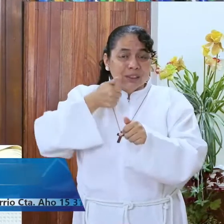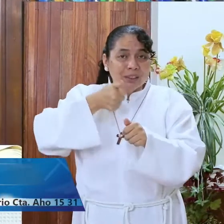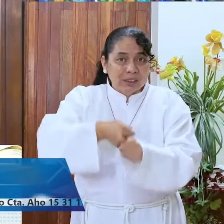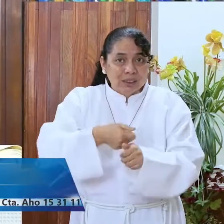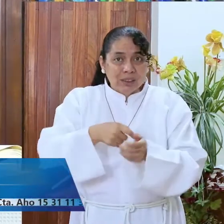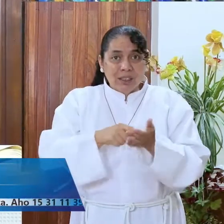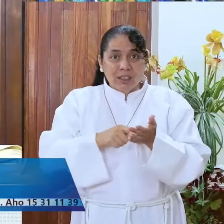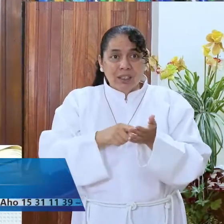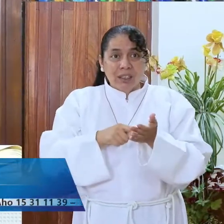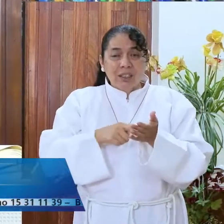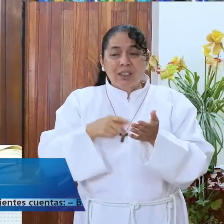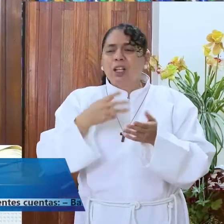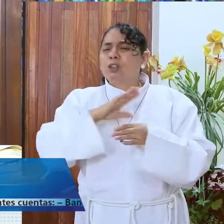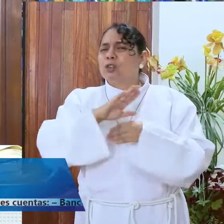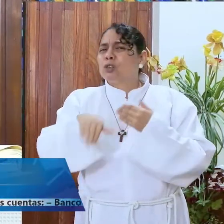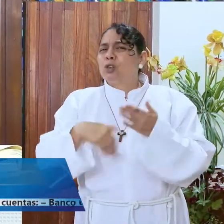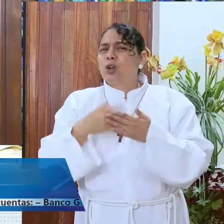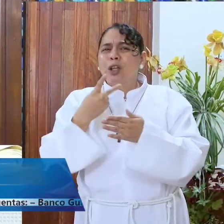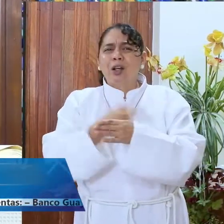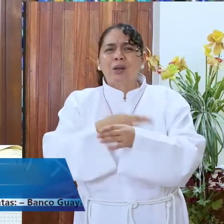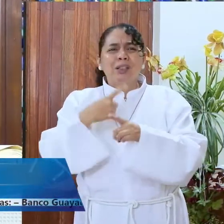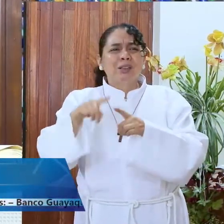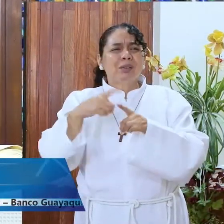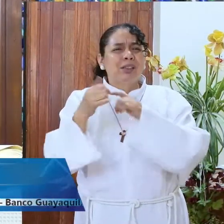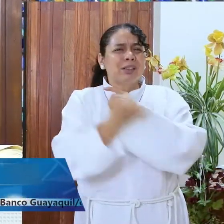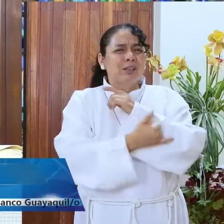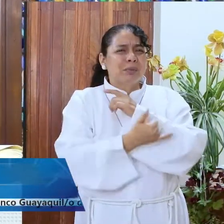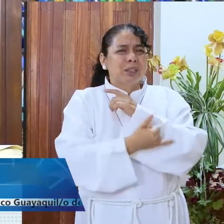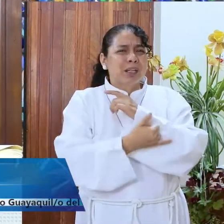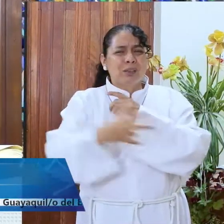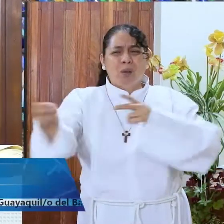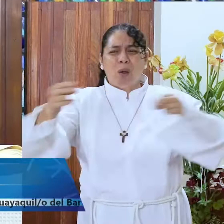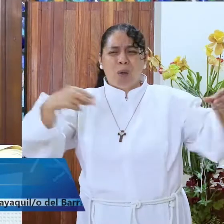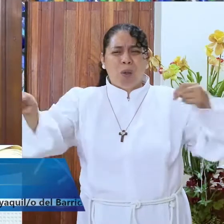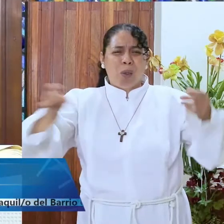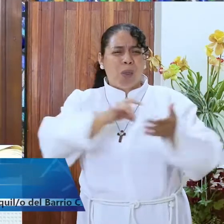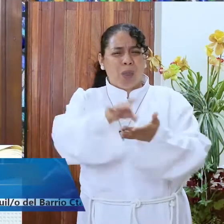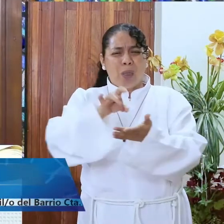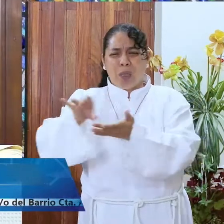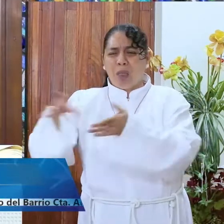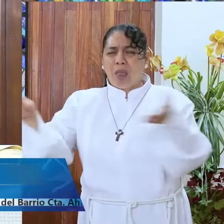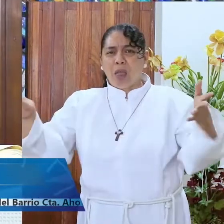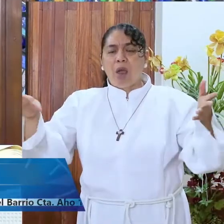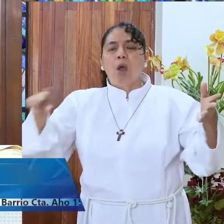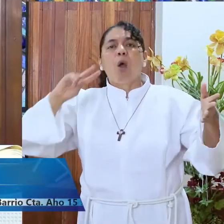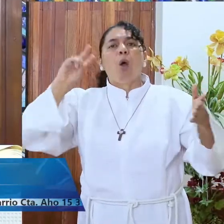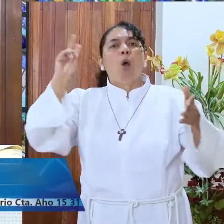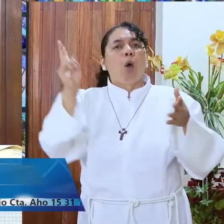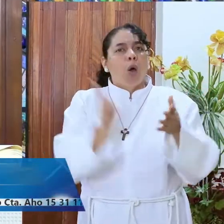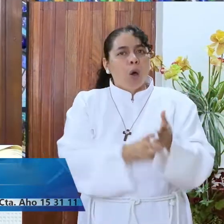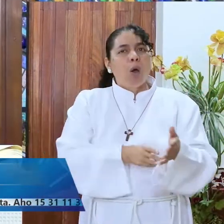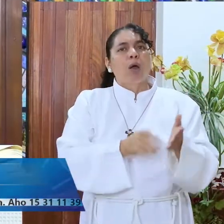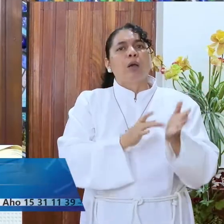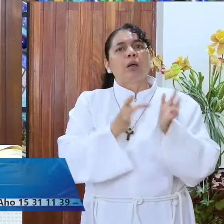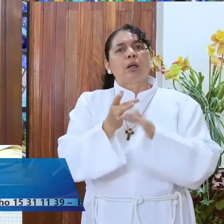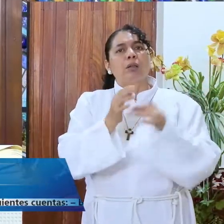reunir a las ovejas de todos los países que han sido expulsados que él volverá a traerlas para darles pastos